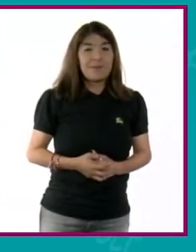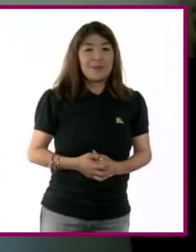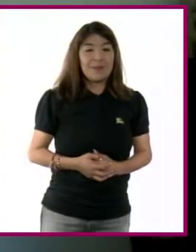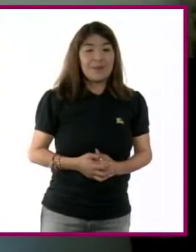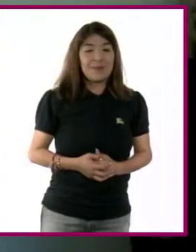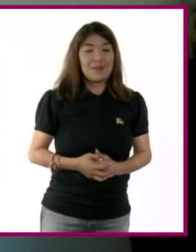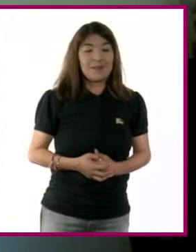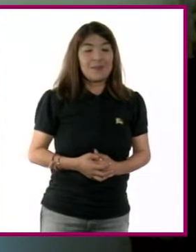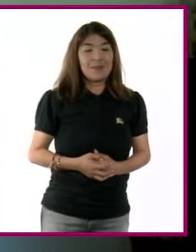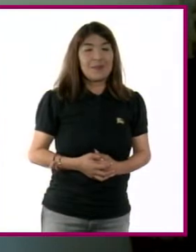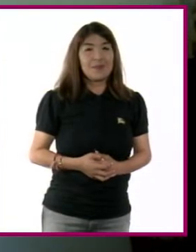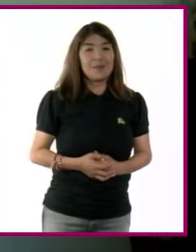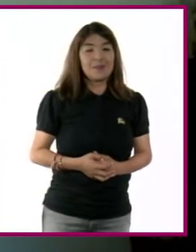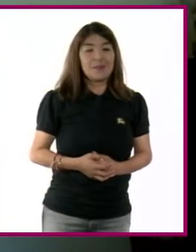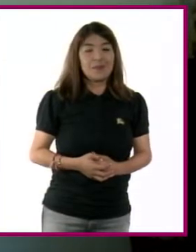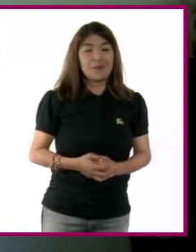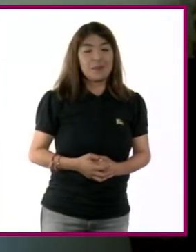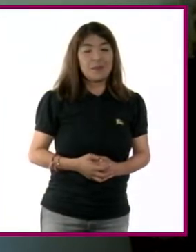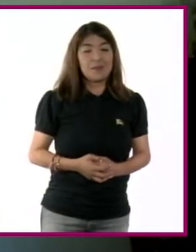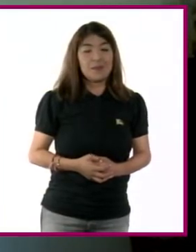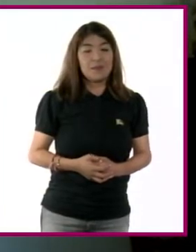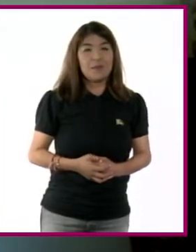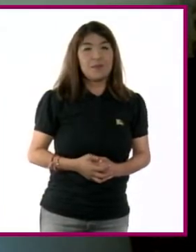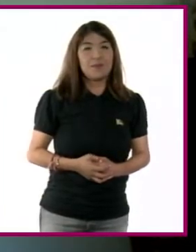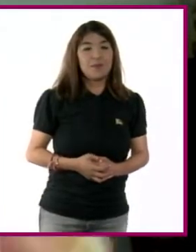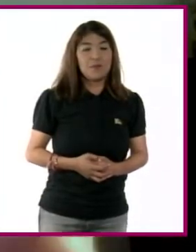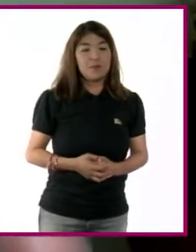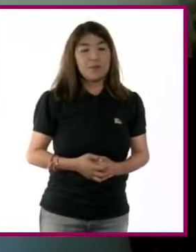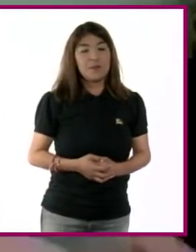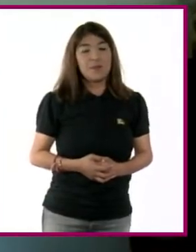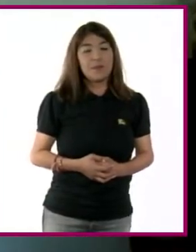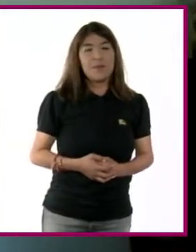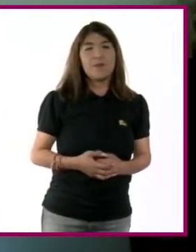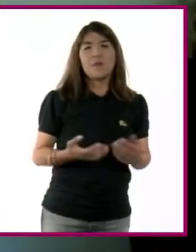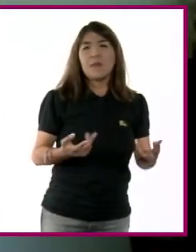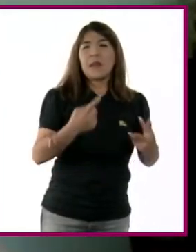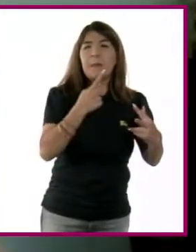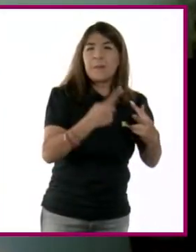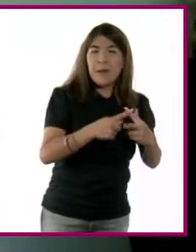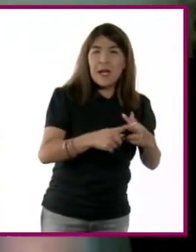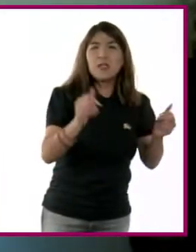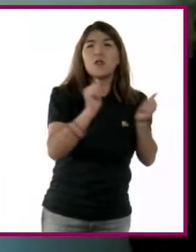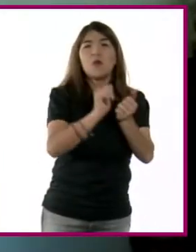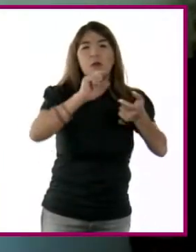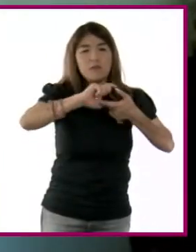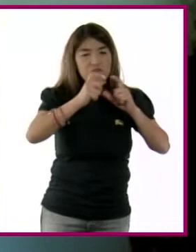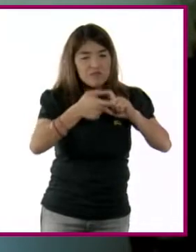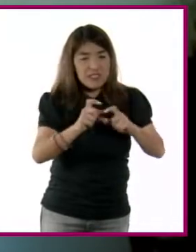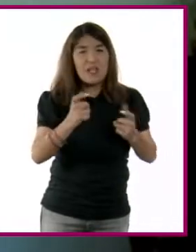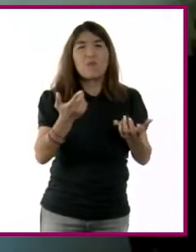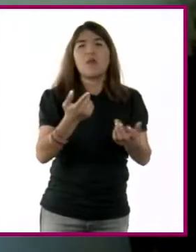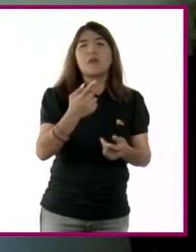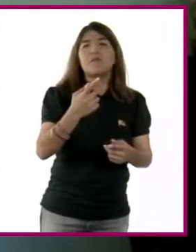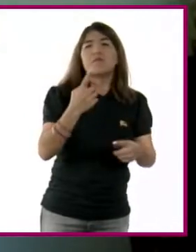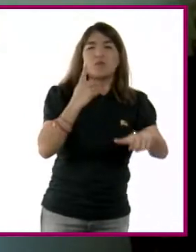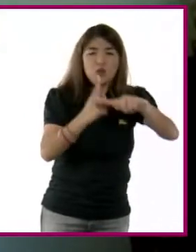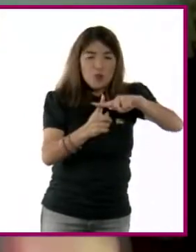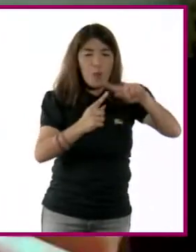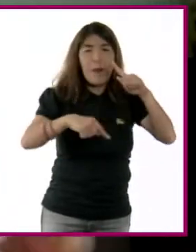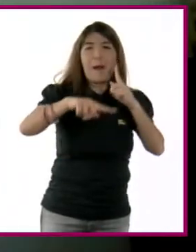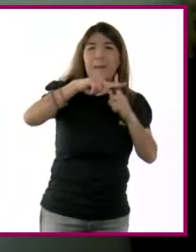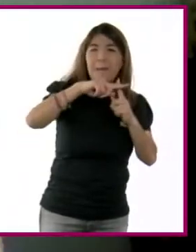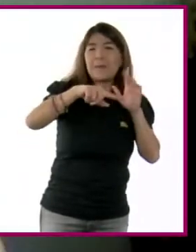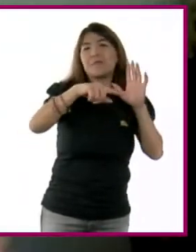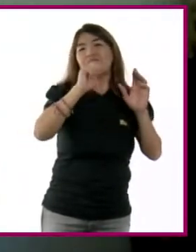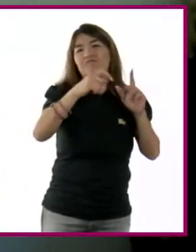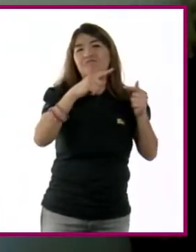Yo creo que a través del lenguaje y de los símbolos matemáticos se pueden expresar todas las proposiciones